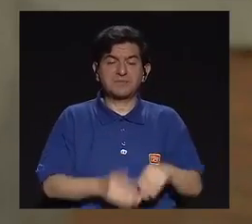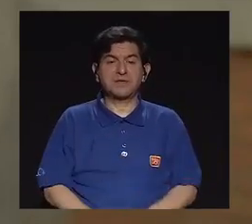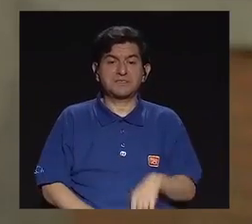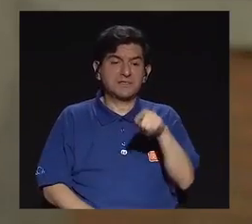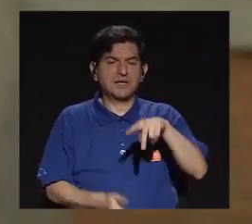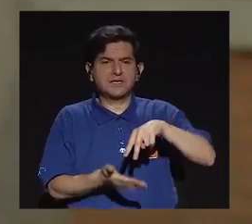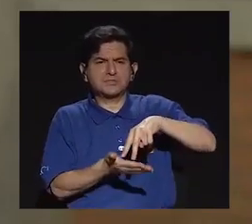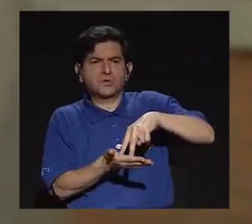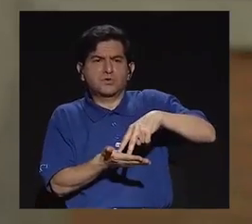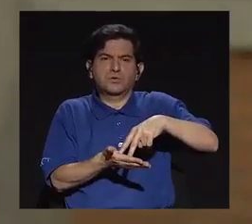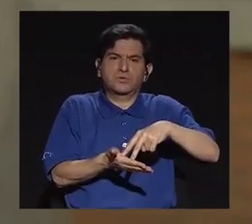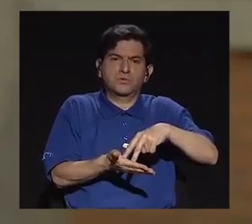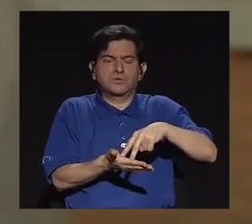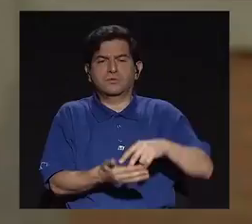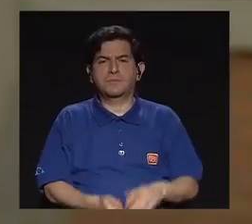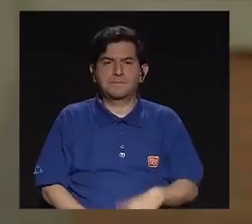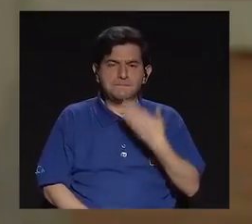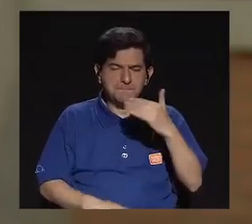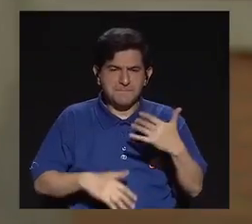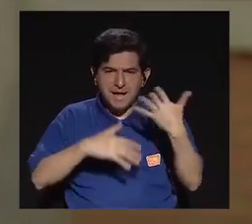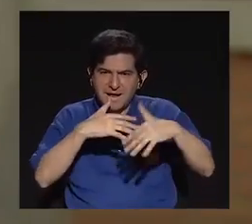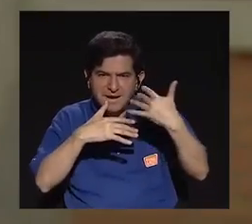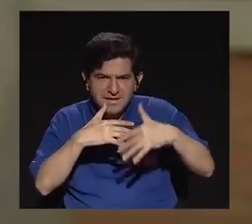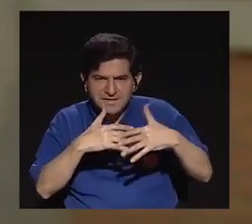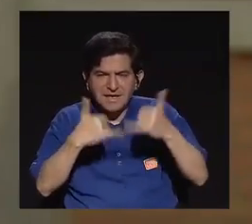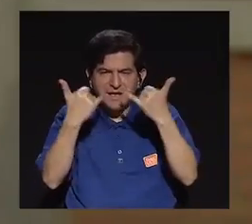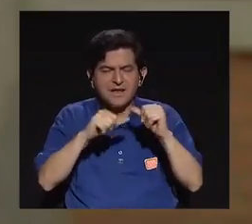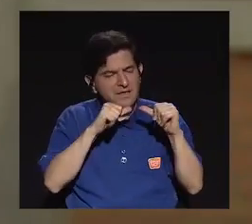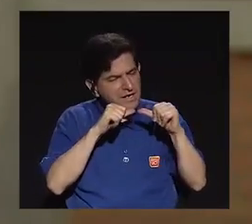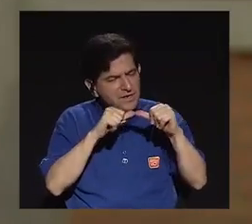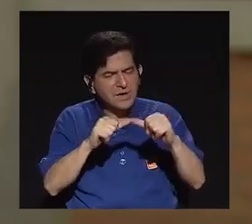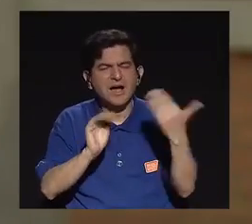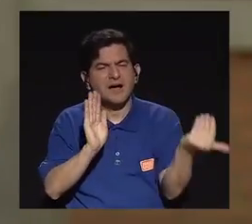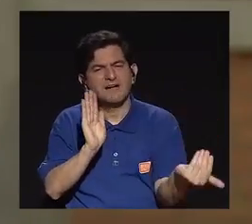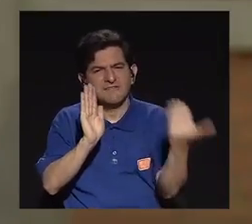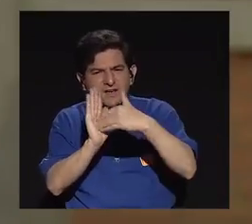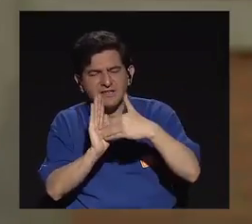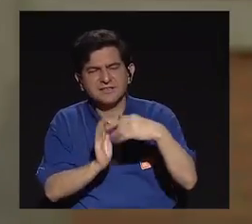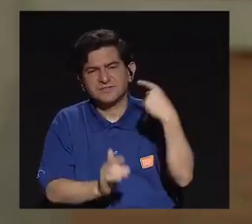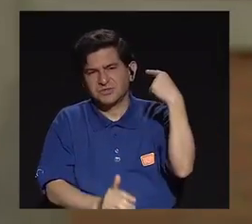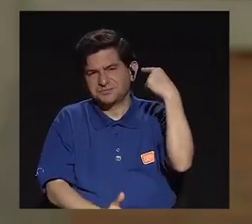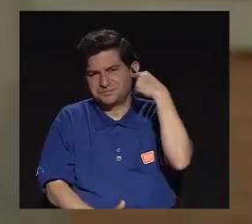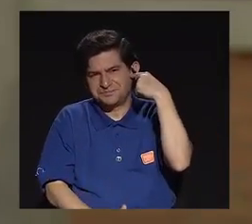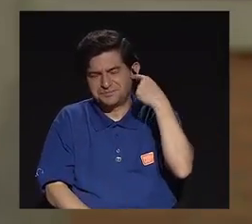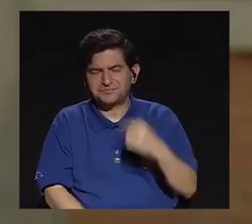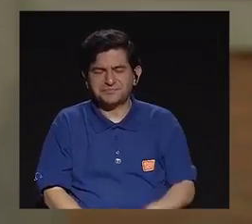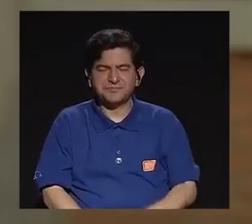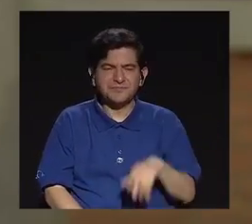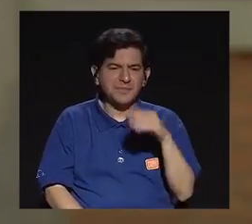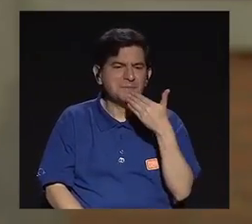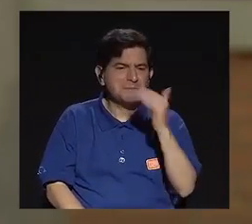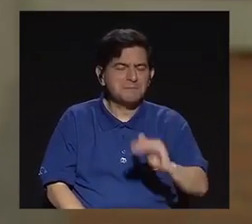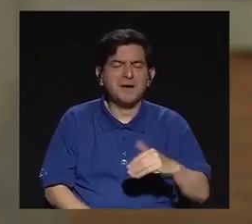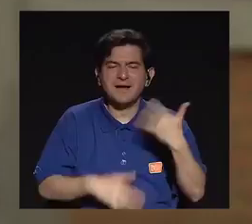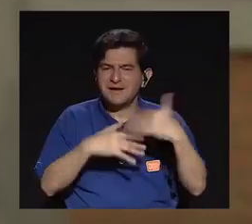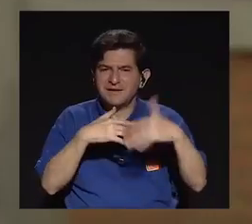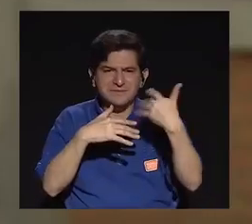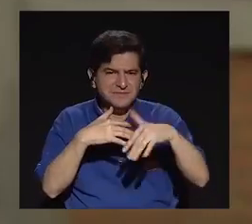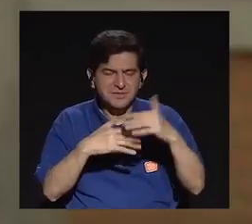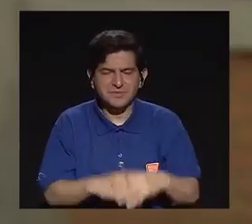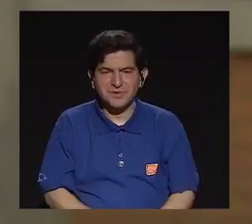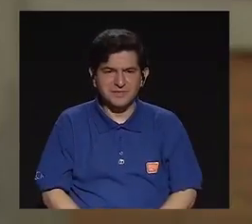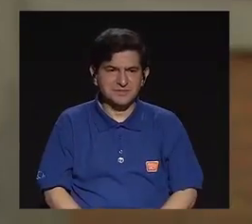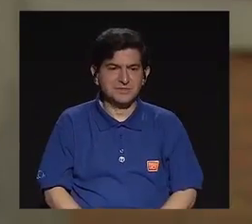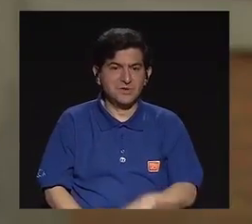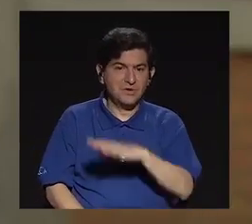con inestabilidad, por una mala circulación ya crónica, una lesión crónica del vestíbulo, por la mala circulación, ¿verdad?